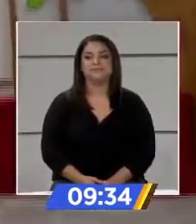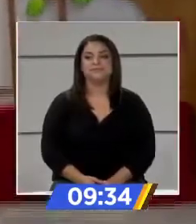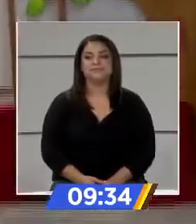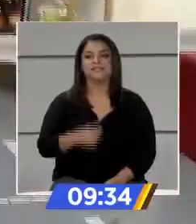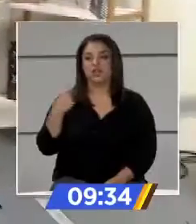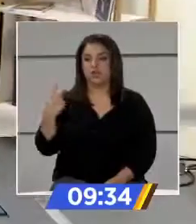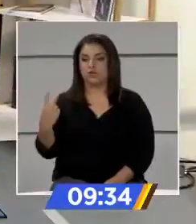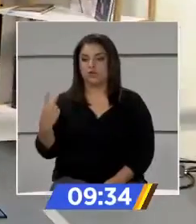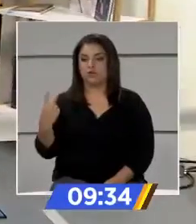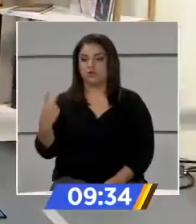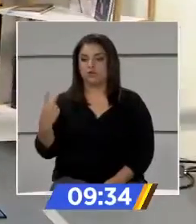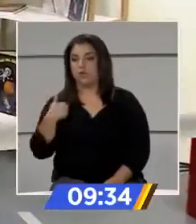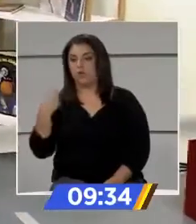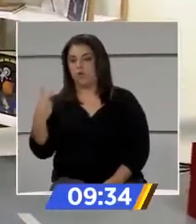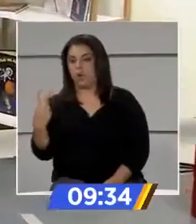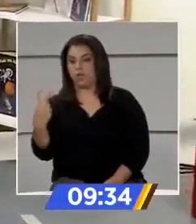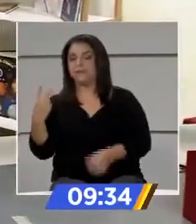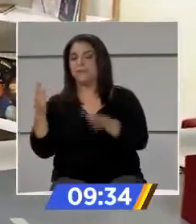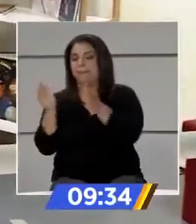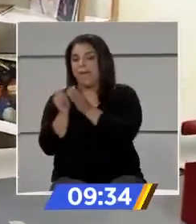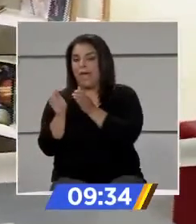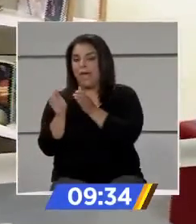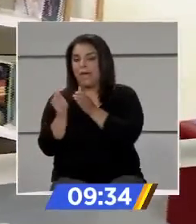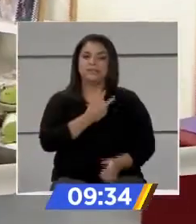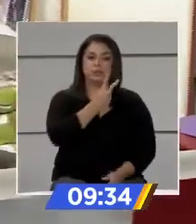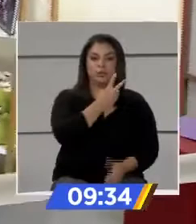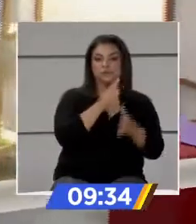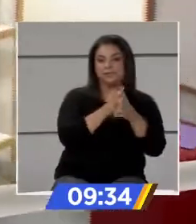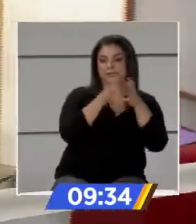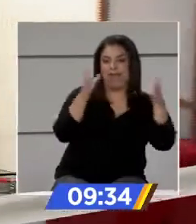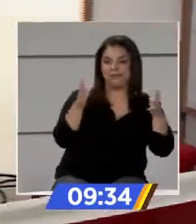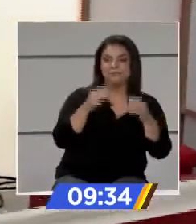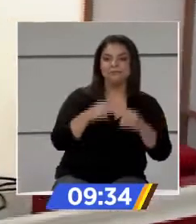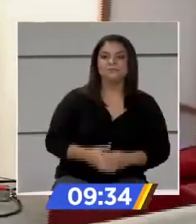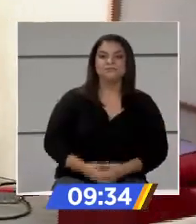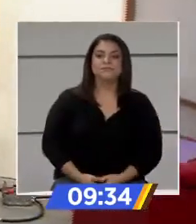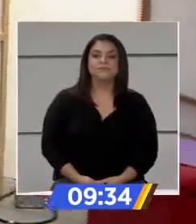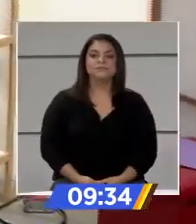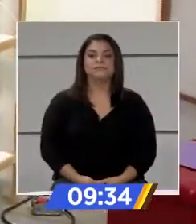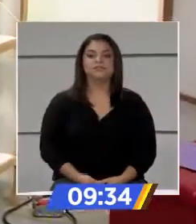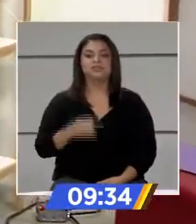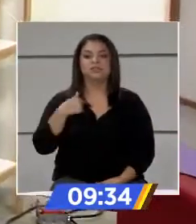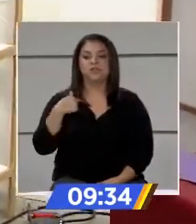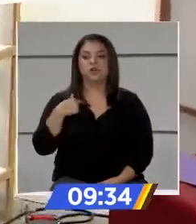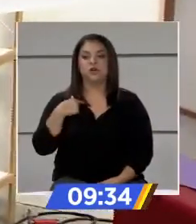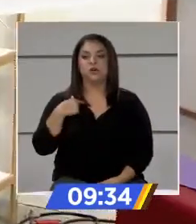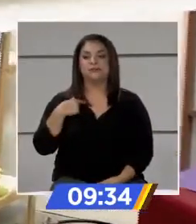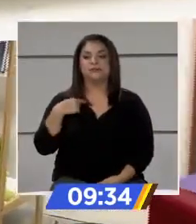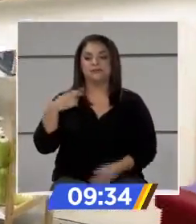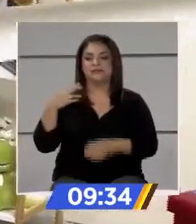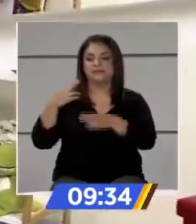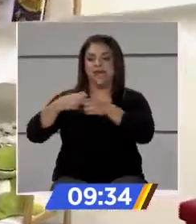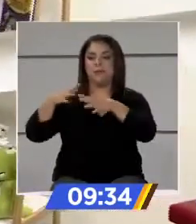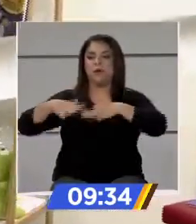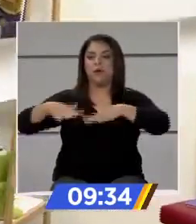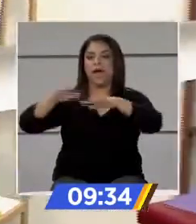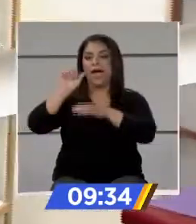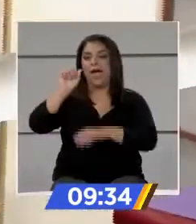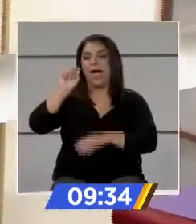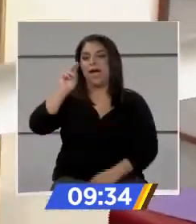grandes. Okay. Este es mi, ¿cómo se llama? Este es mi hangar. Ajá. Hangar, ¿verdad? Es donde están los aviones. Dame uno